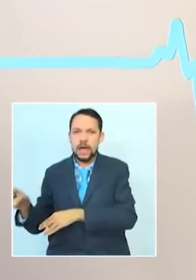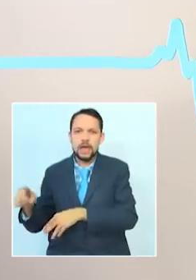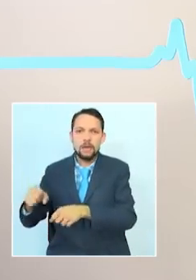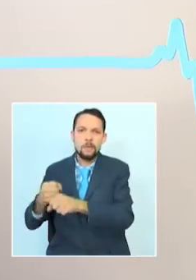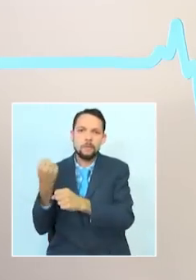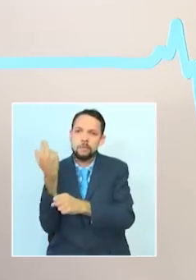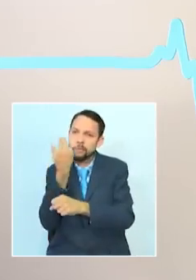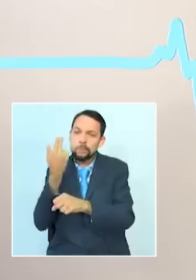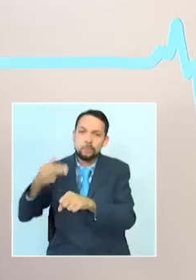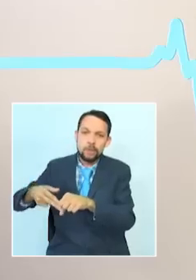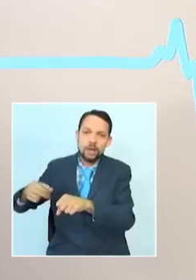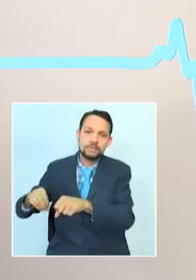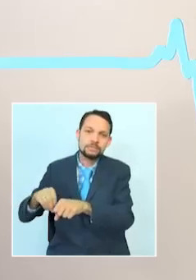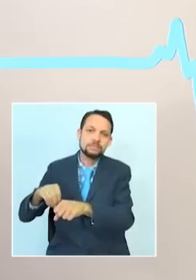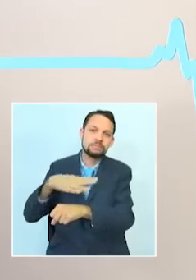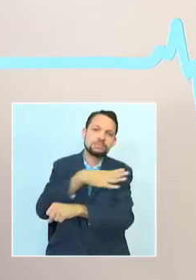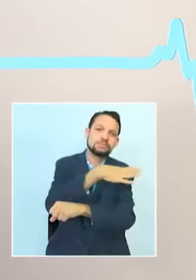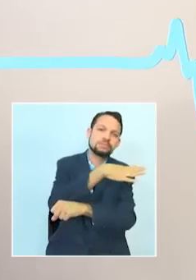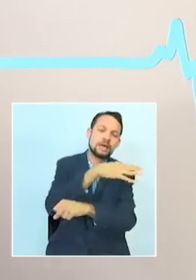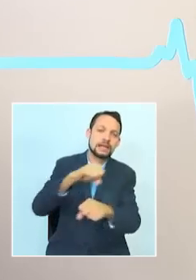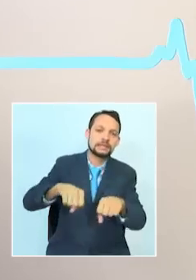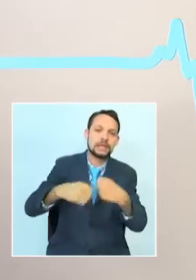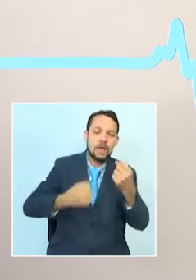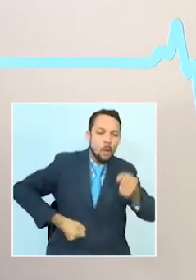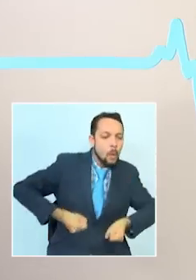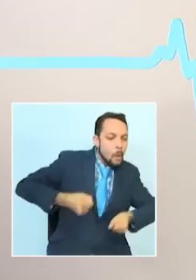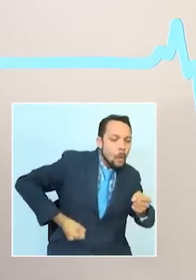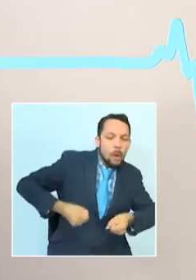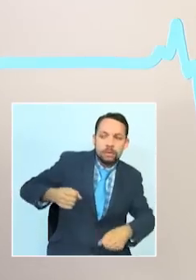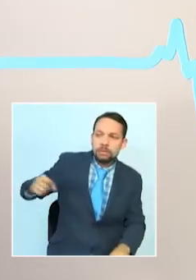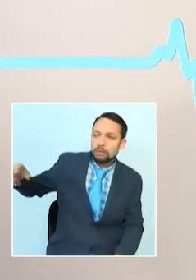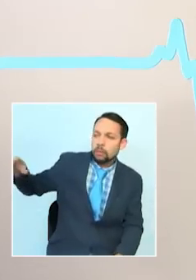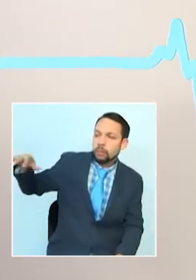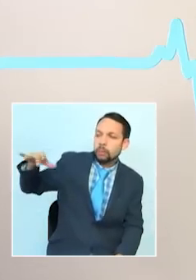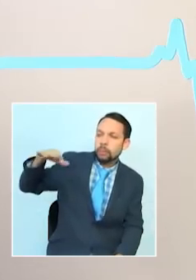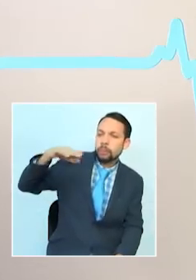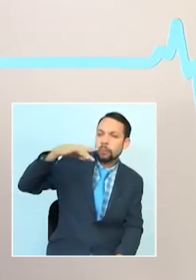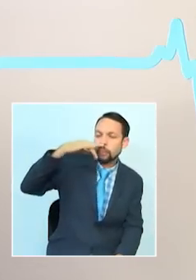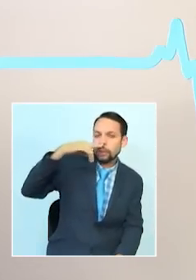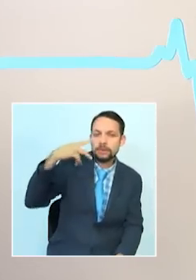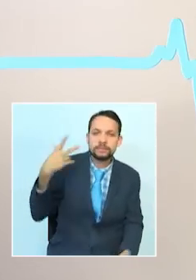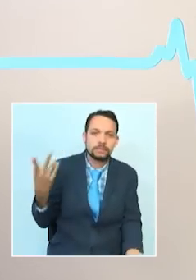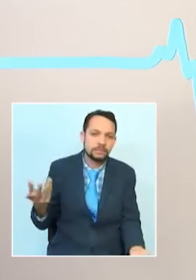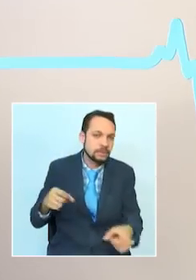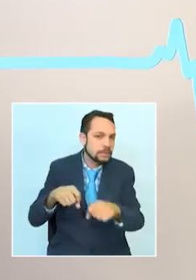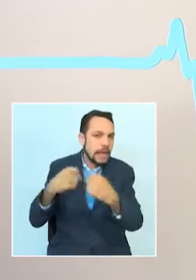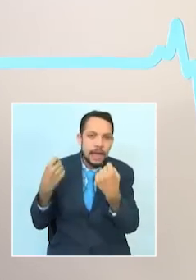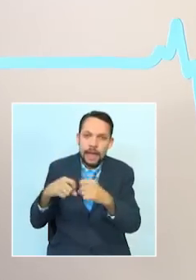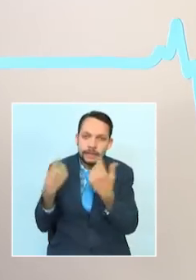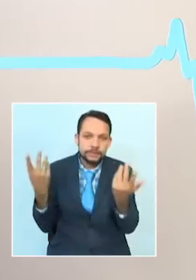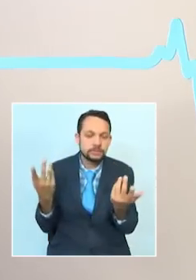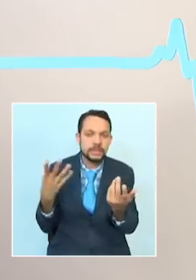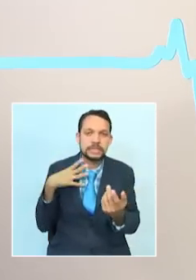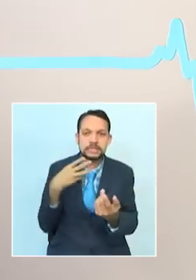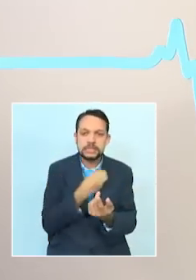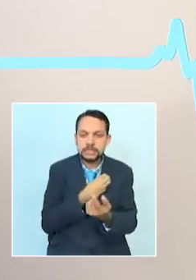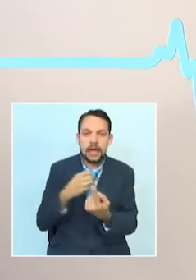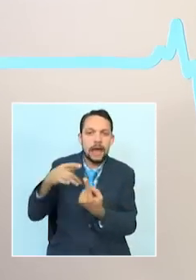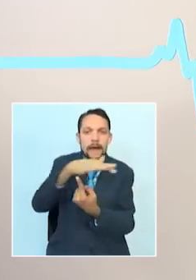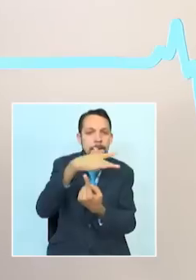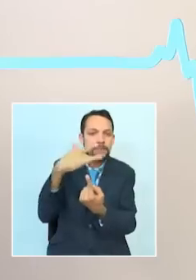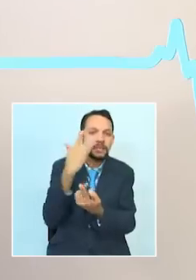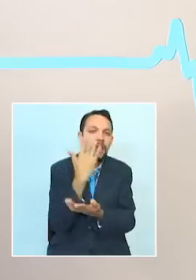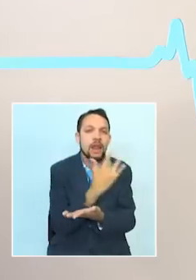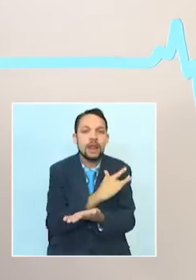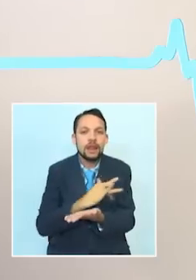oxígeno monóxido de carbono estará se está fumando completamente todo esto y vemos Que nuestro cuerpo es tan sabio